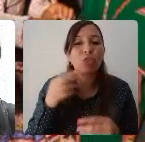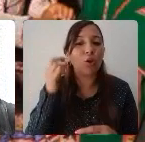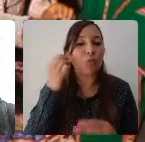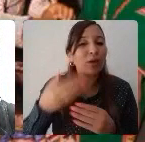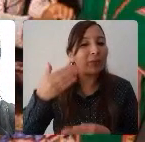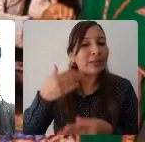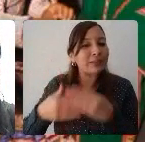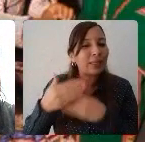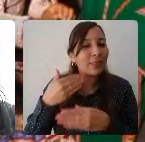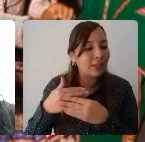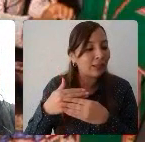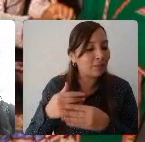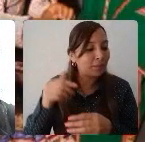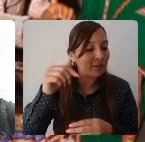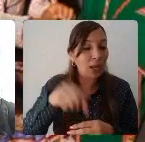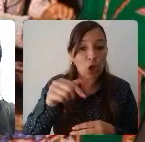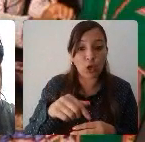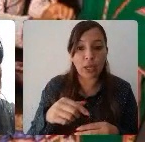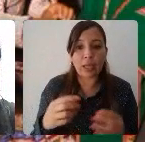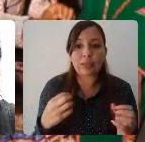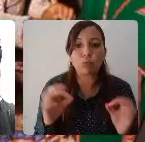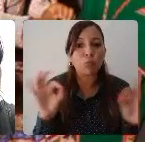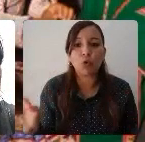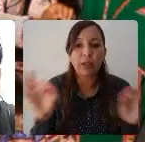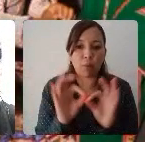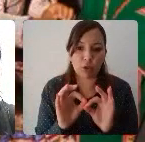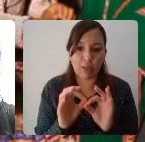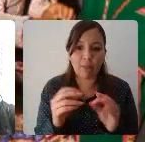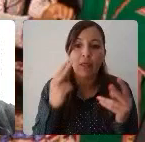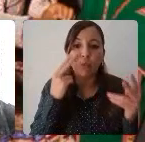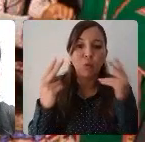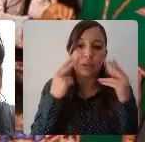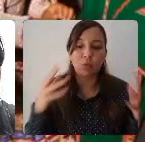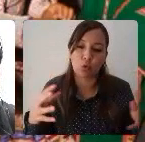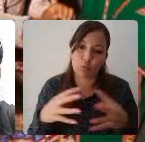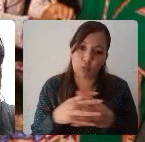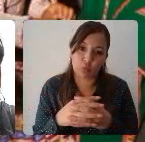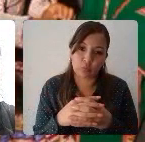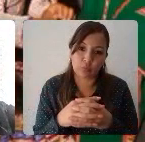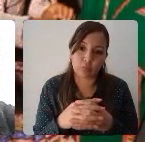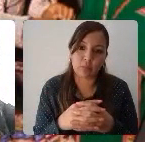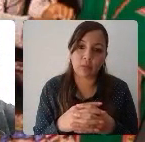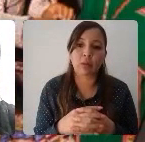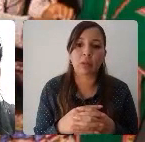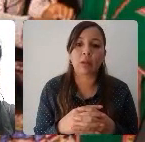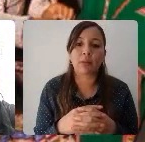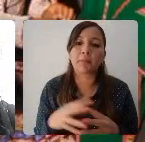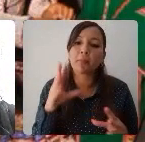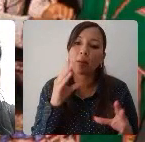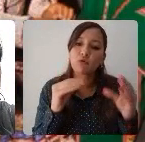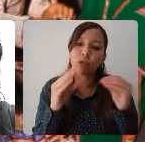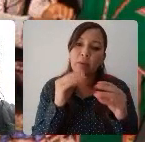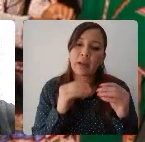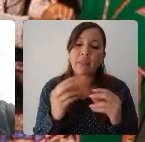ahora unos temas interesantes también que tienen que ver con turismo comunitario. Y vamos a tocar un poco acerca de la oferta que tenemos y